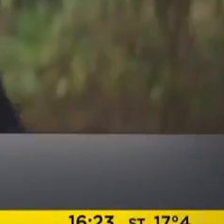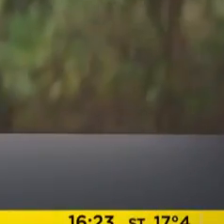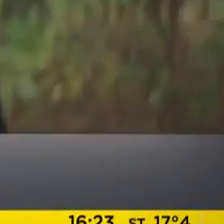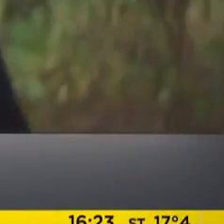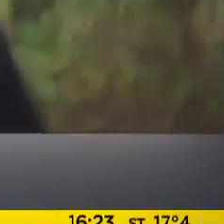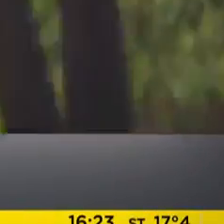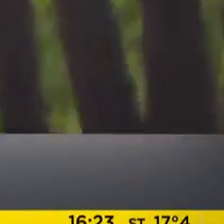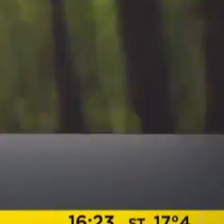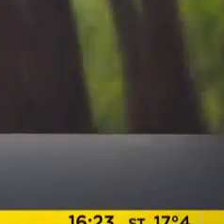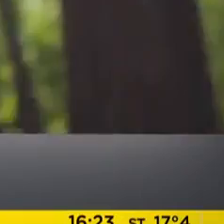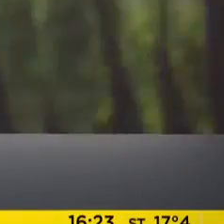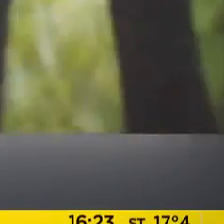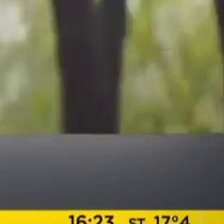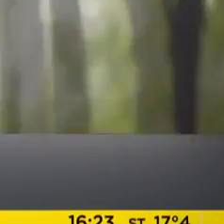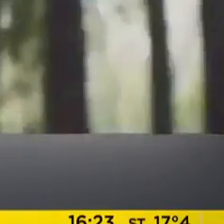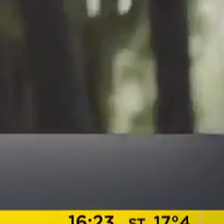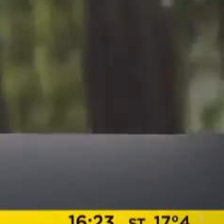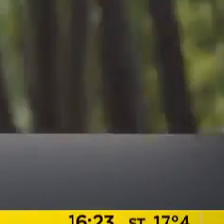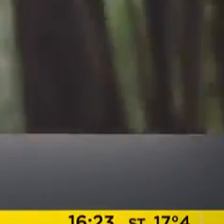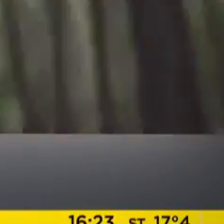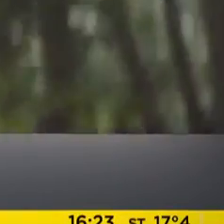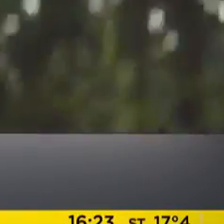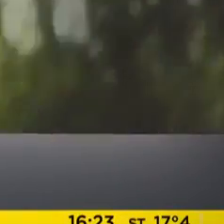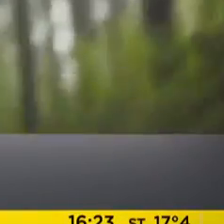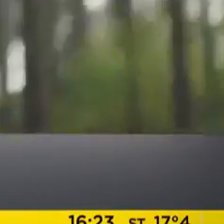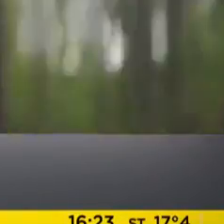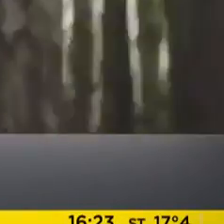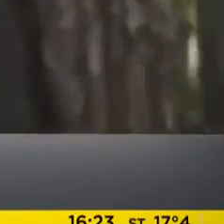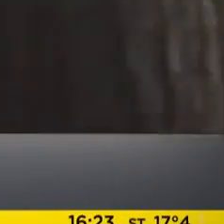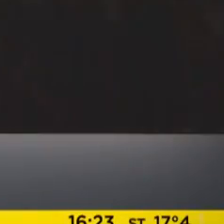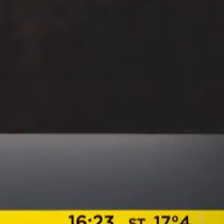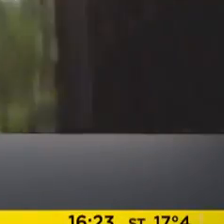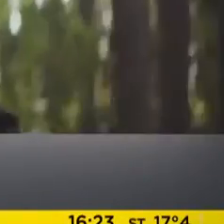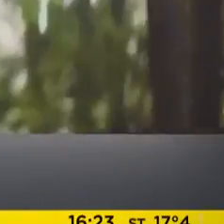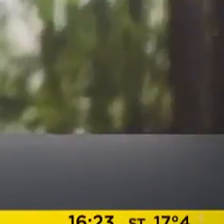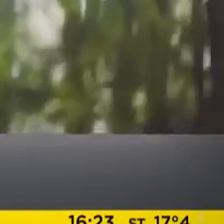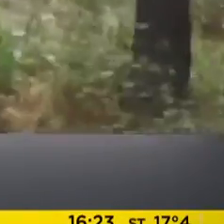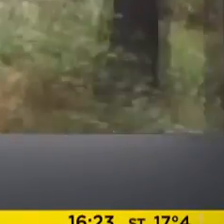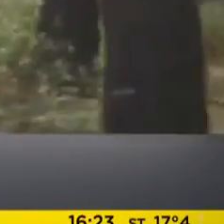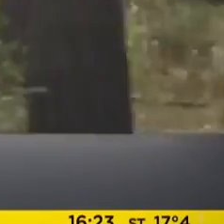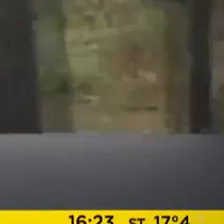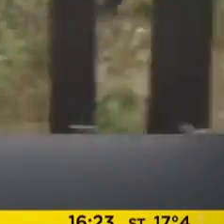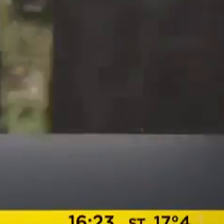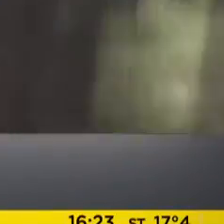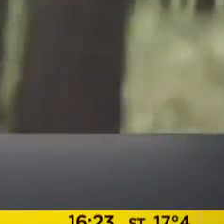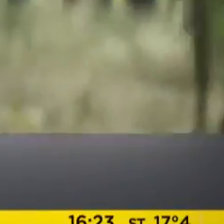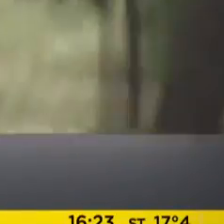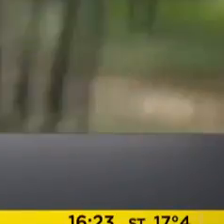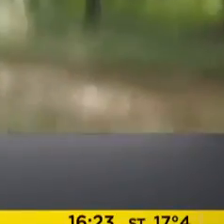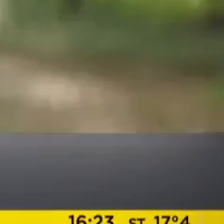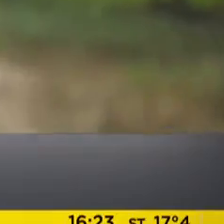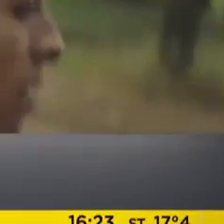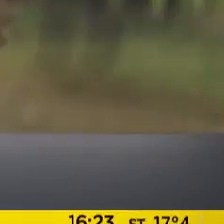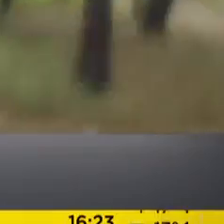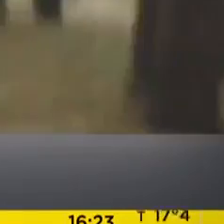Poquito a poquito demuestra cuánto te quiero. Ay, yo cuánto te, que yo tanto te.